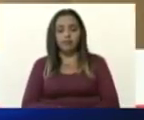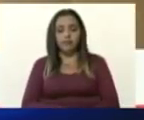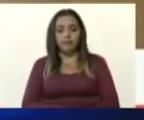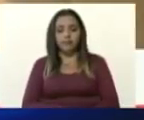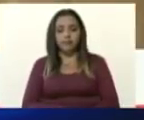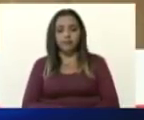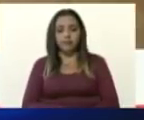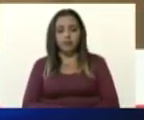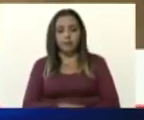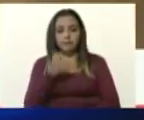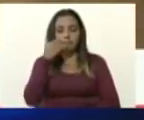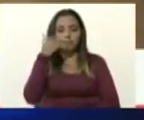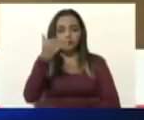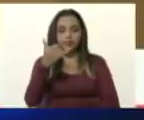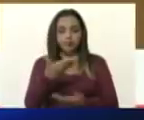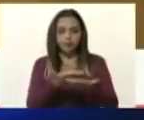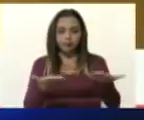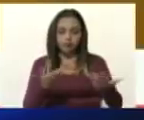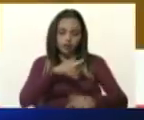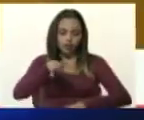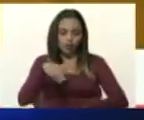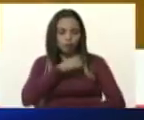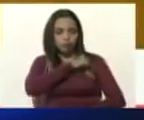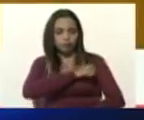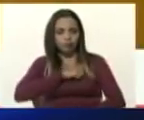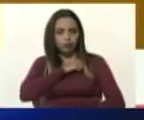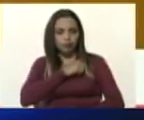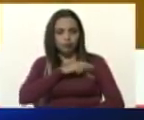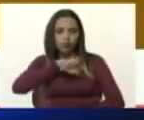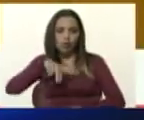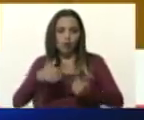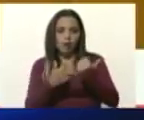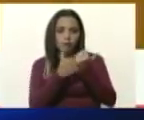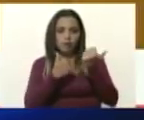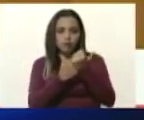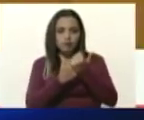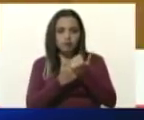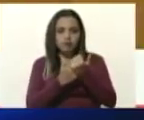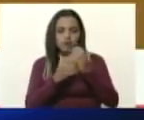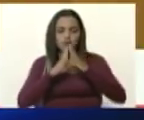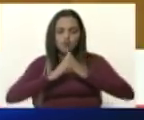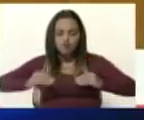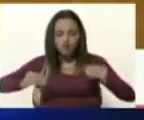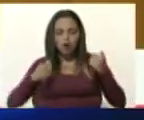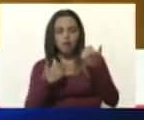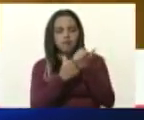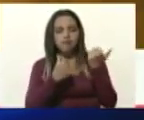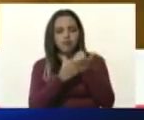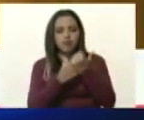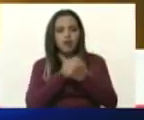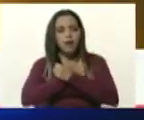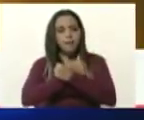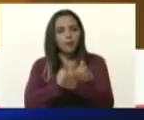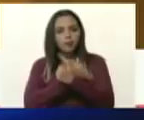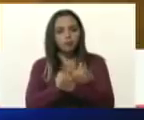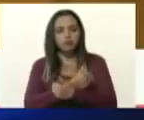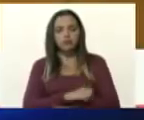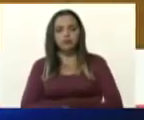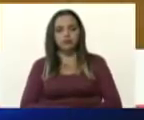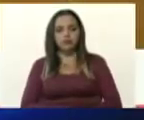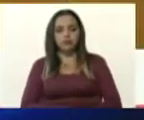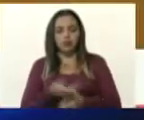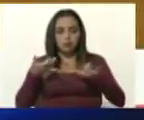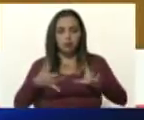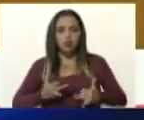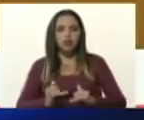lo llamé para expresarle nuestras condolencias nuestra solidaridad todo nuestro apoyo todo nuestro amor como